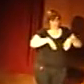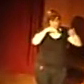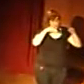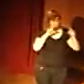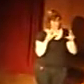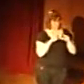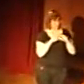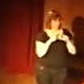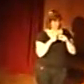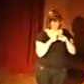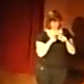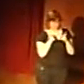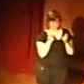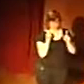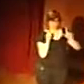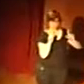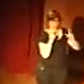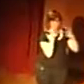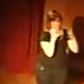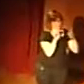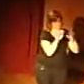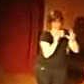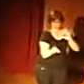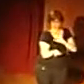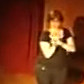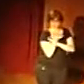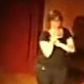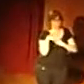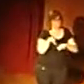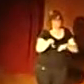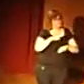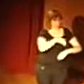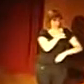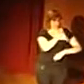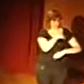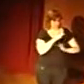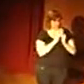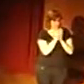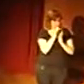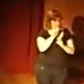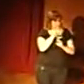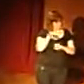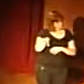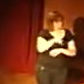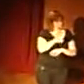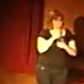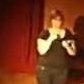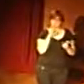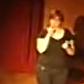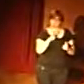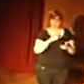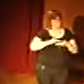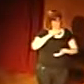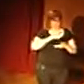apareció hace 10 15 años en el mercado y que fue adquirido por la academia San Fernando y que realmente muestra lo mejor de lo mejor de las